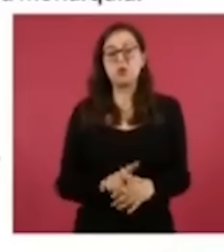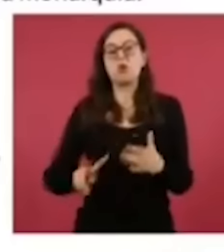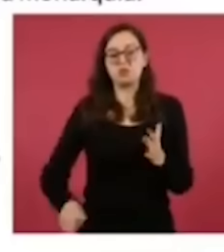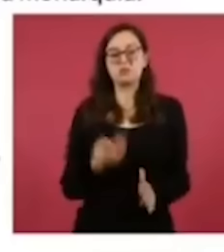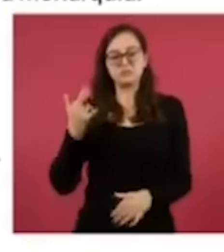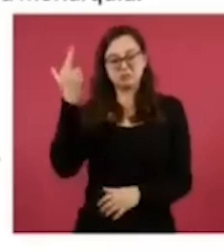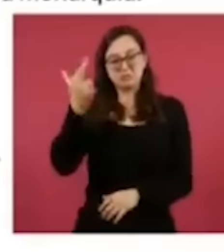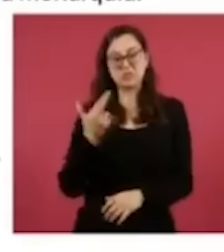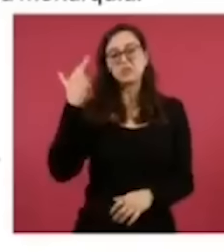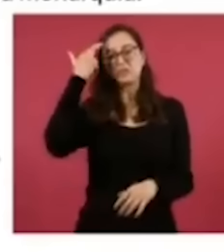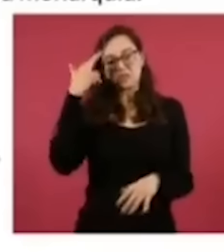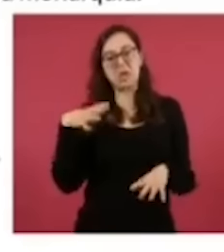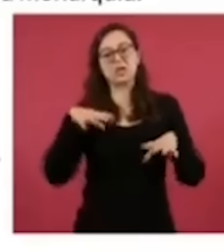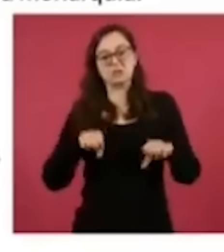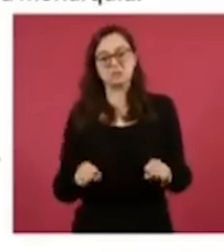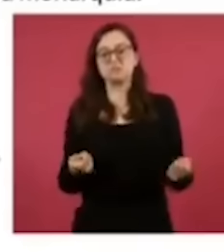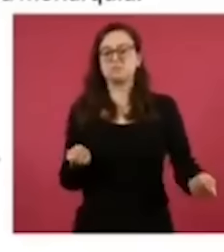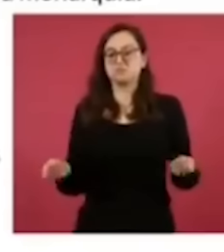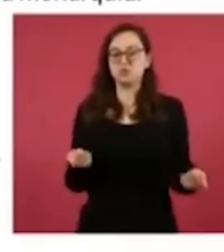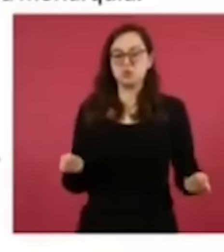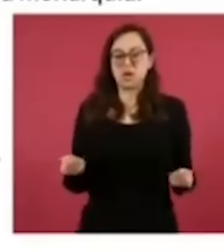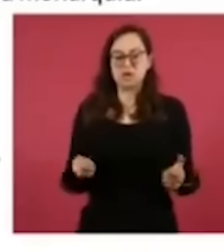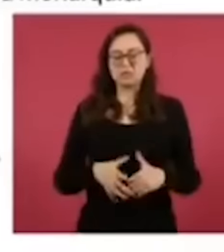para convertirse en una monarquía.